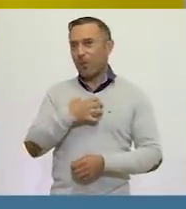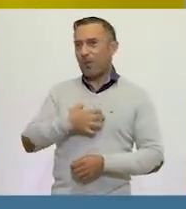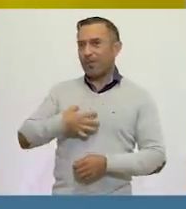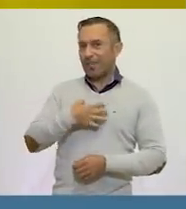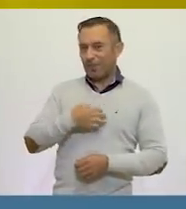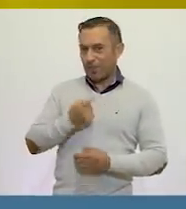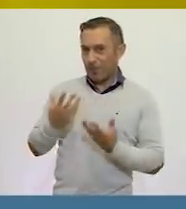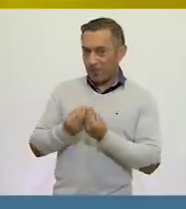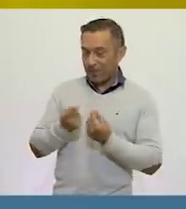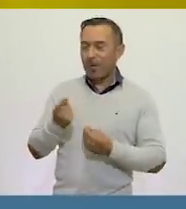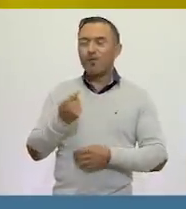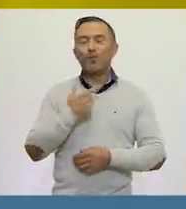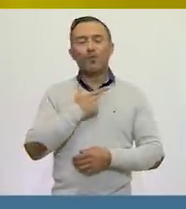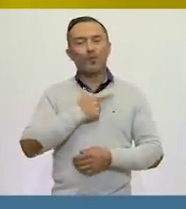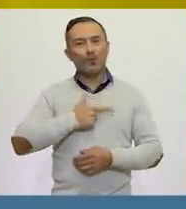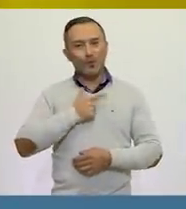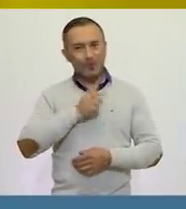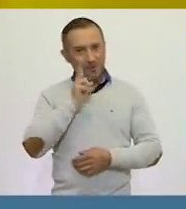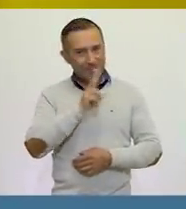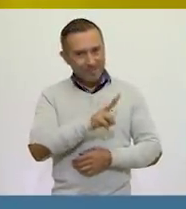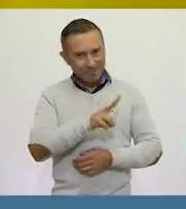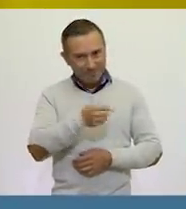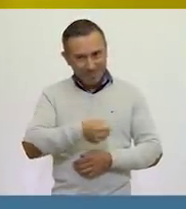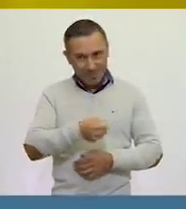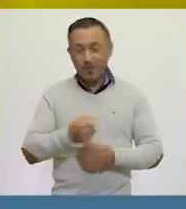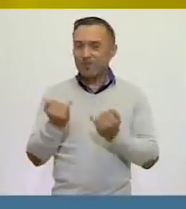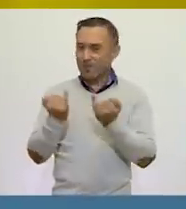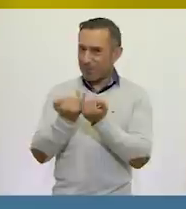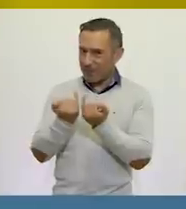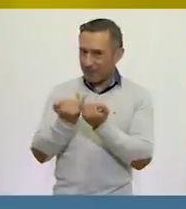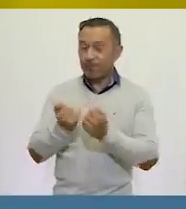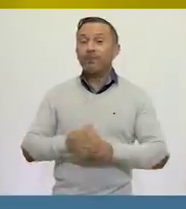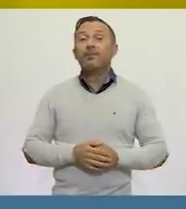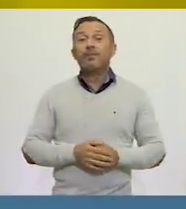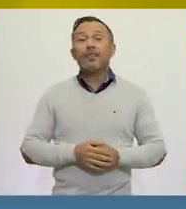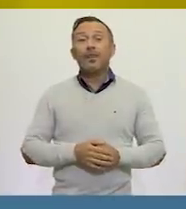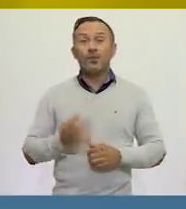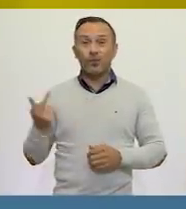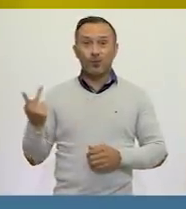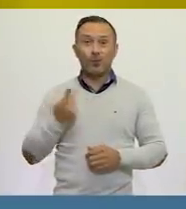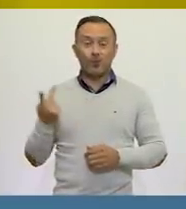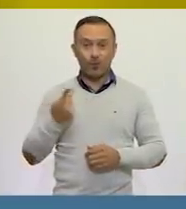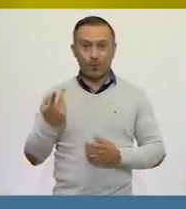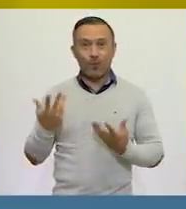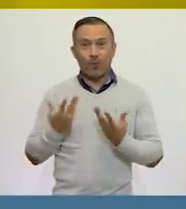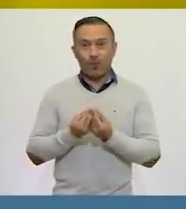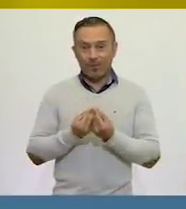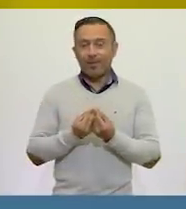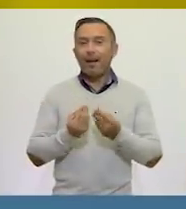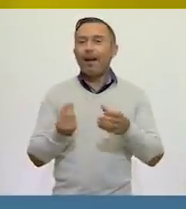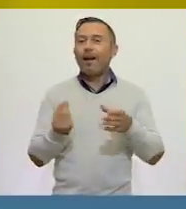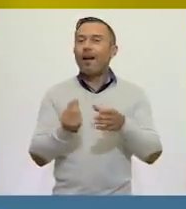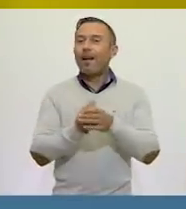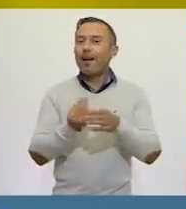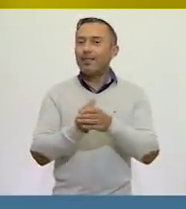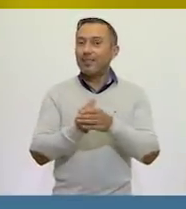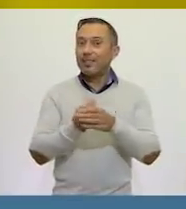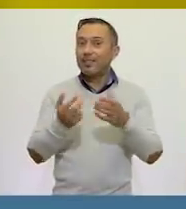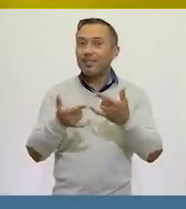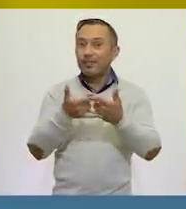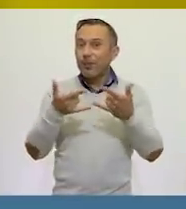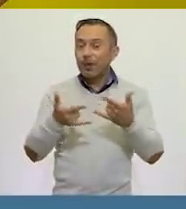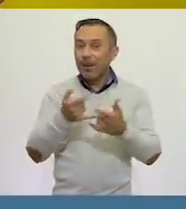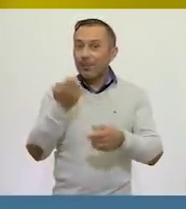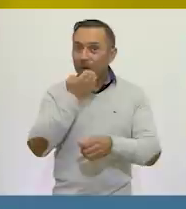también saludarte. Igualmente, maestra. Vamos a tener el gusto de estar con ustedes en esta clase de historia de cuarto grado. ¿Están